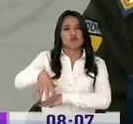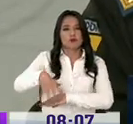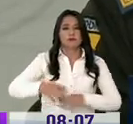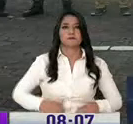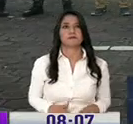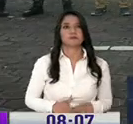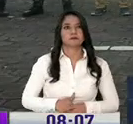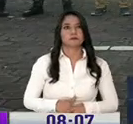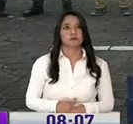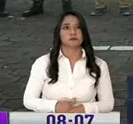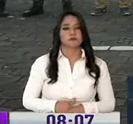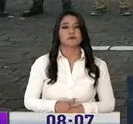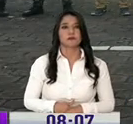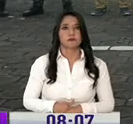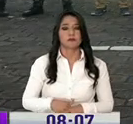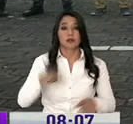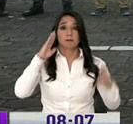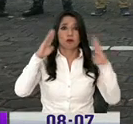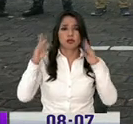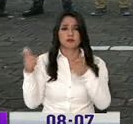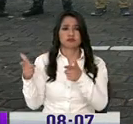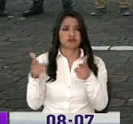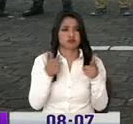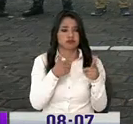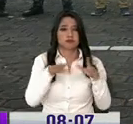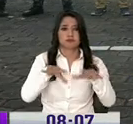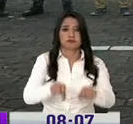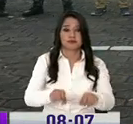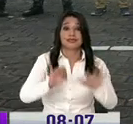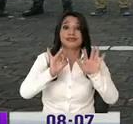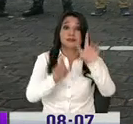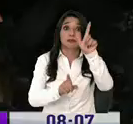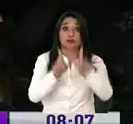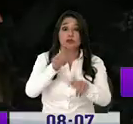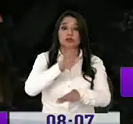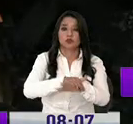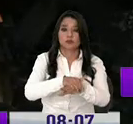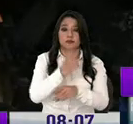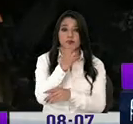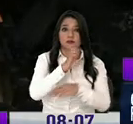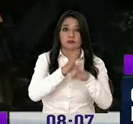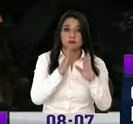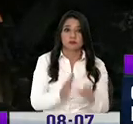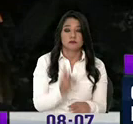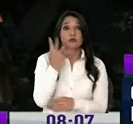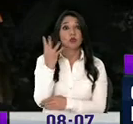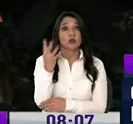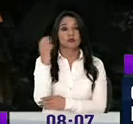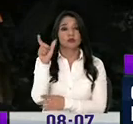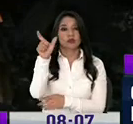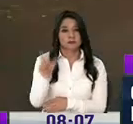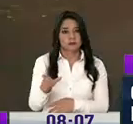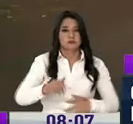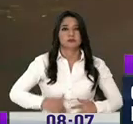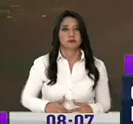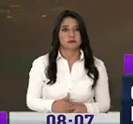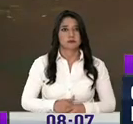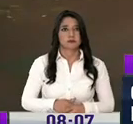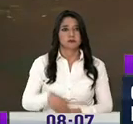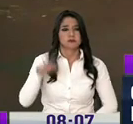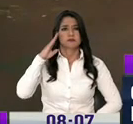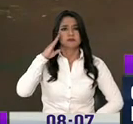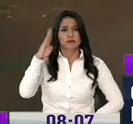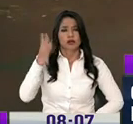Imbabura. El despliegue policial permitió capturar a 7 presuntos implicados, 3 ecuatorianos y 4 colombianos. Los